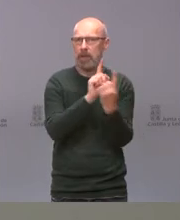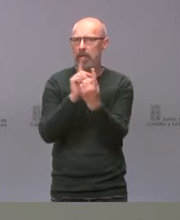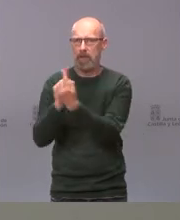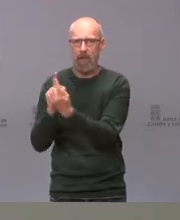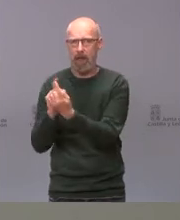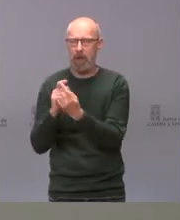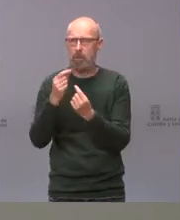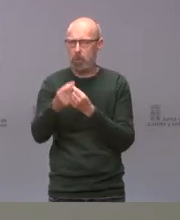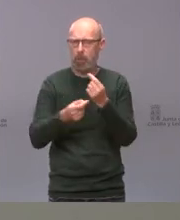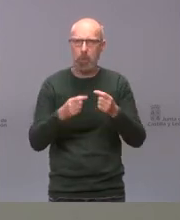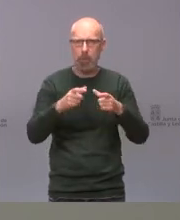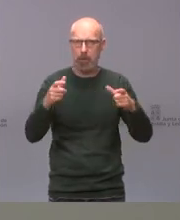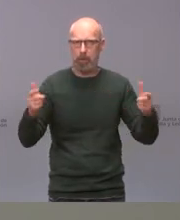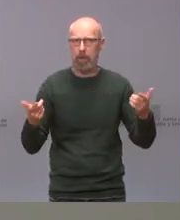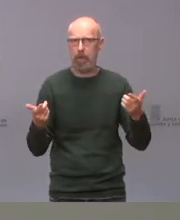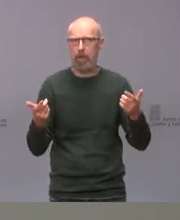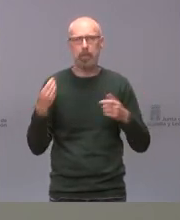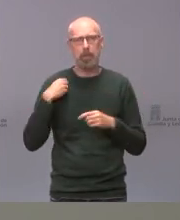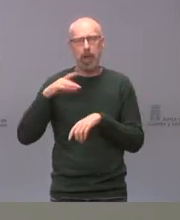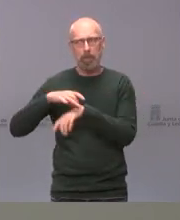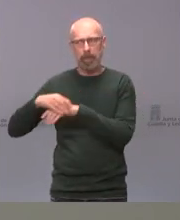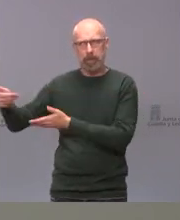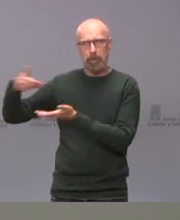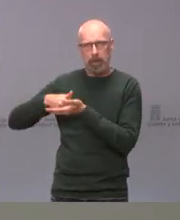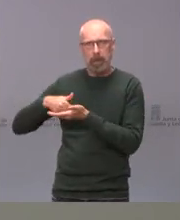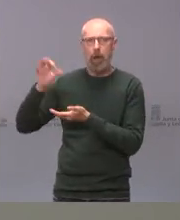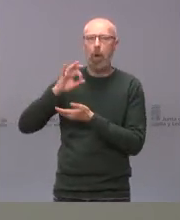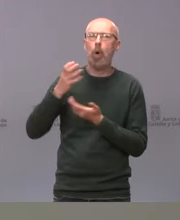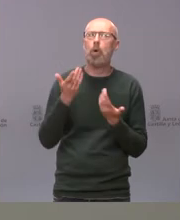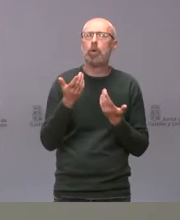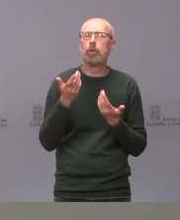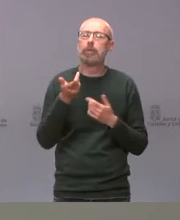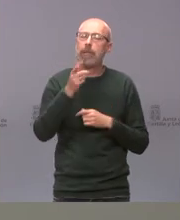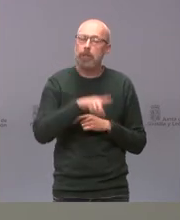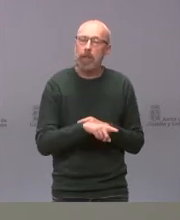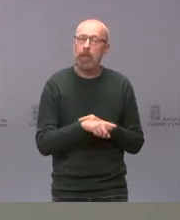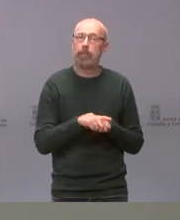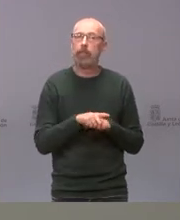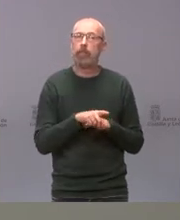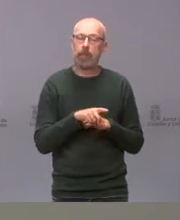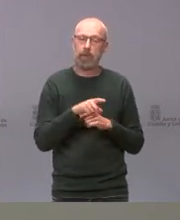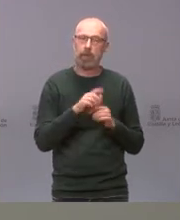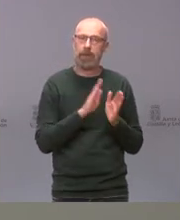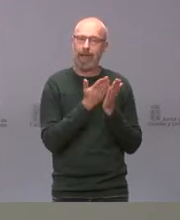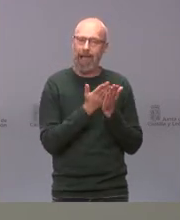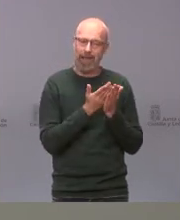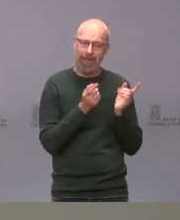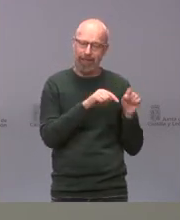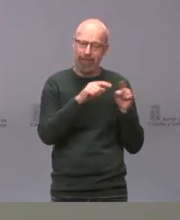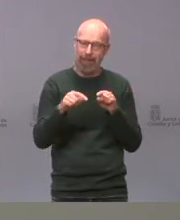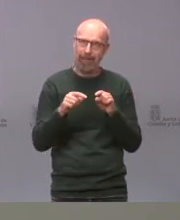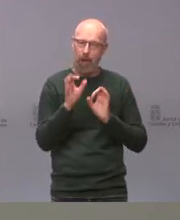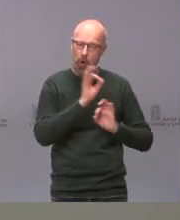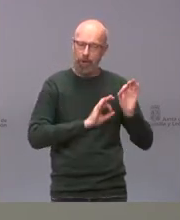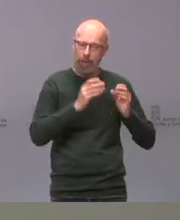directamente por los pacientes, pero también estamos organizando las agendas para que todo sea de